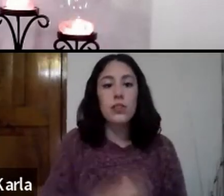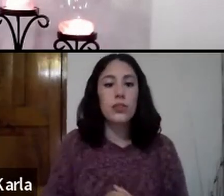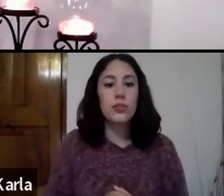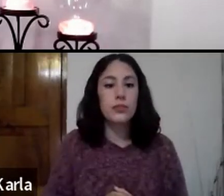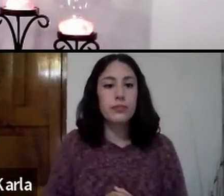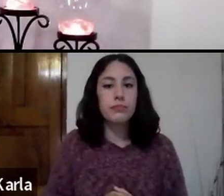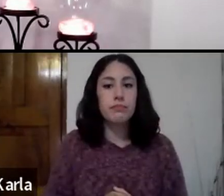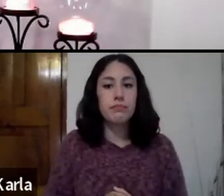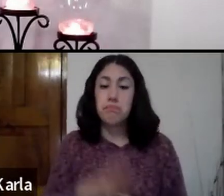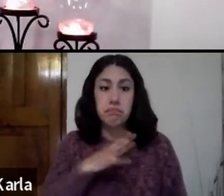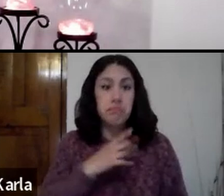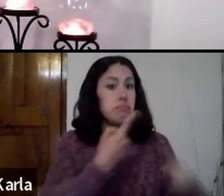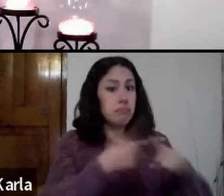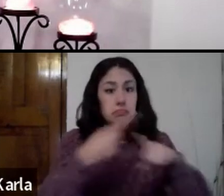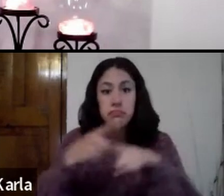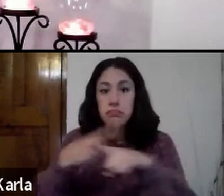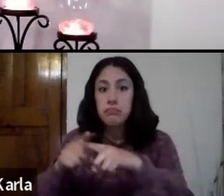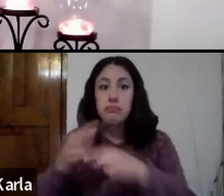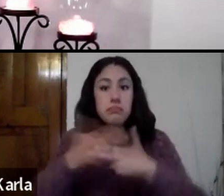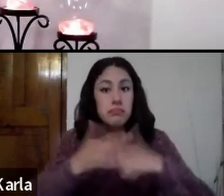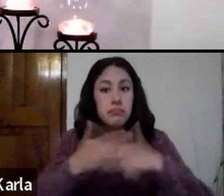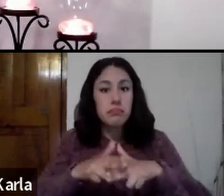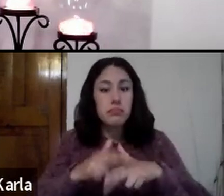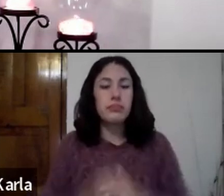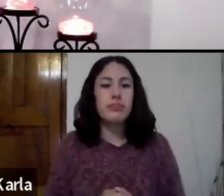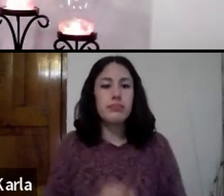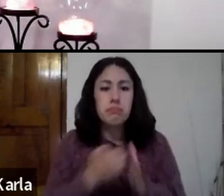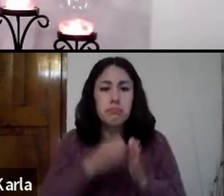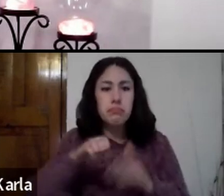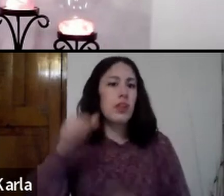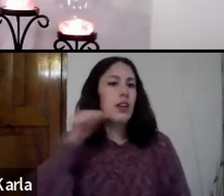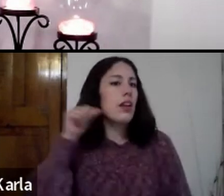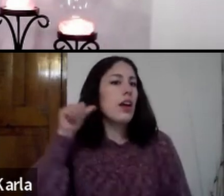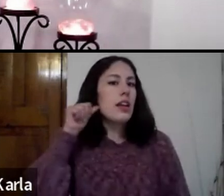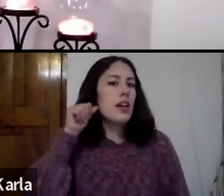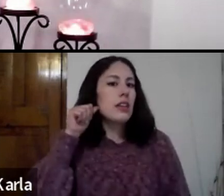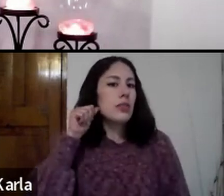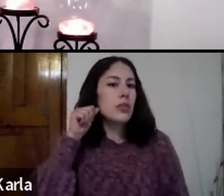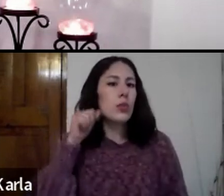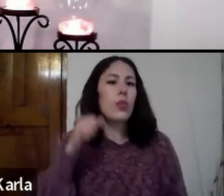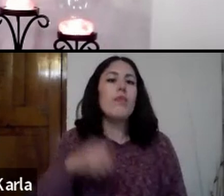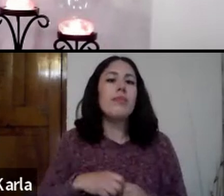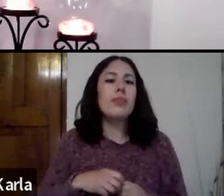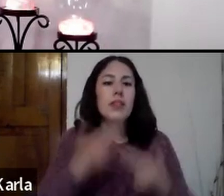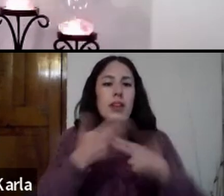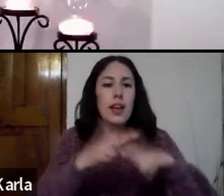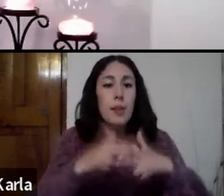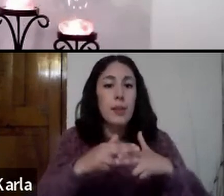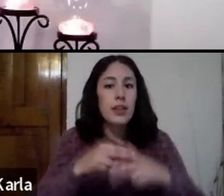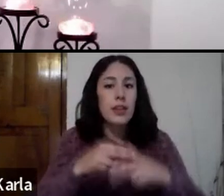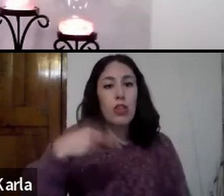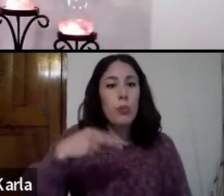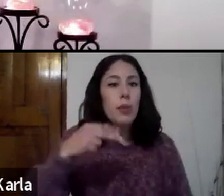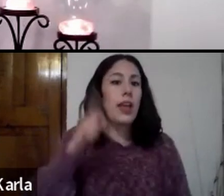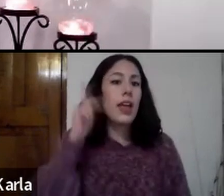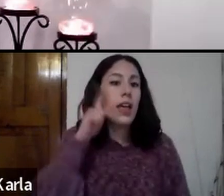ayer veíamos el examen ignaciano como una herramienta de oración pero el dedicar